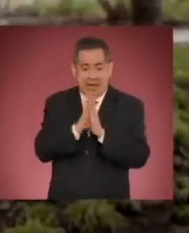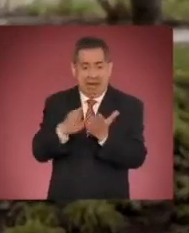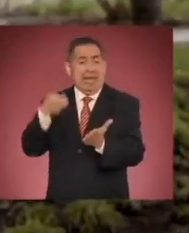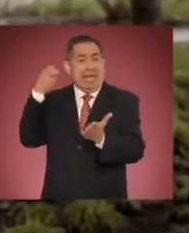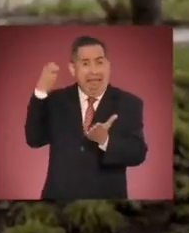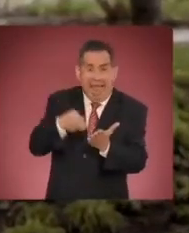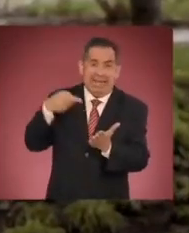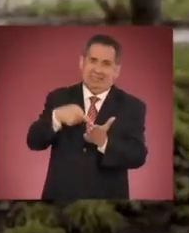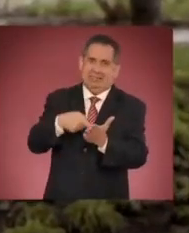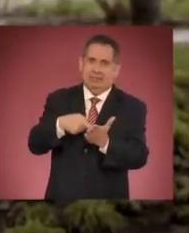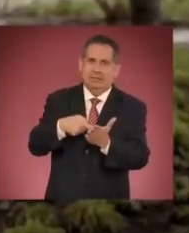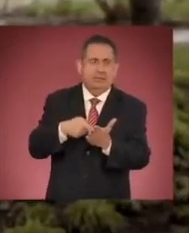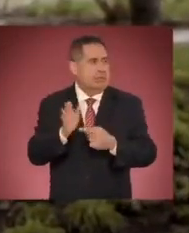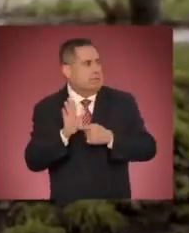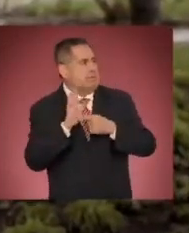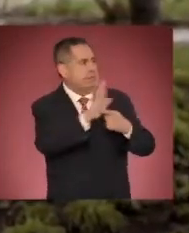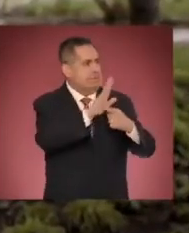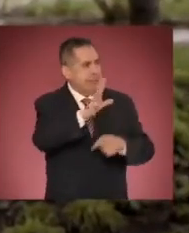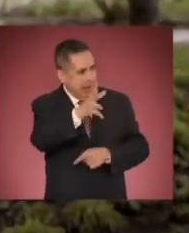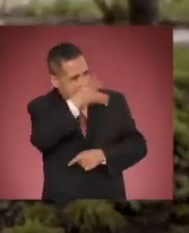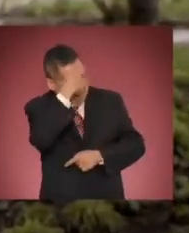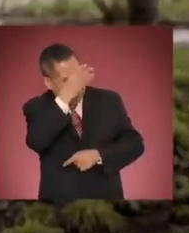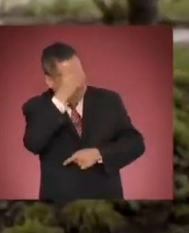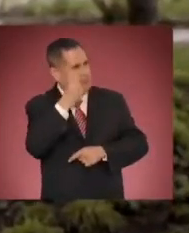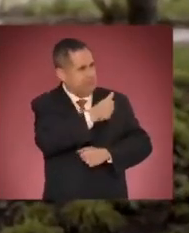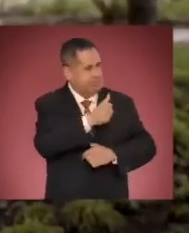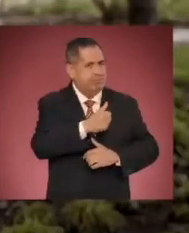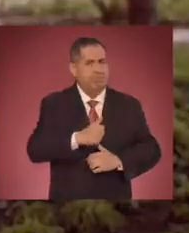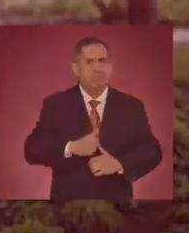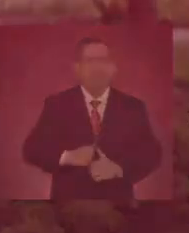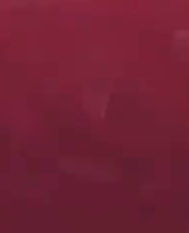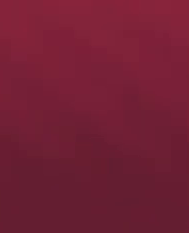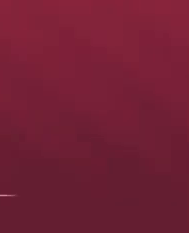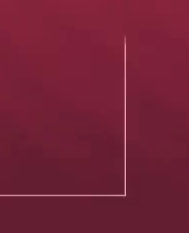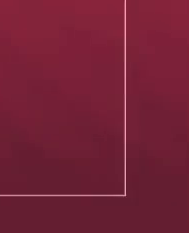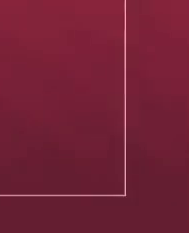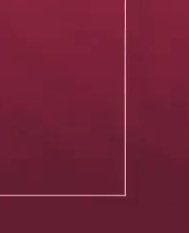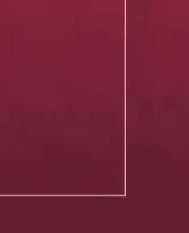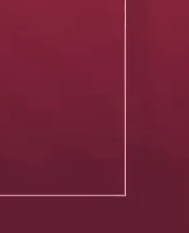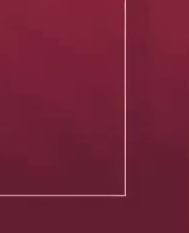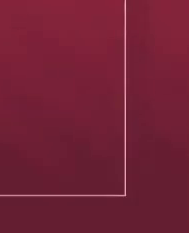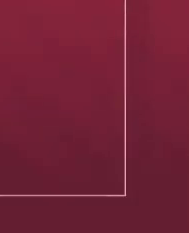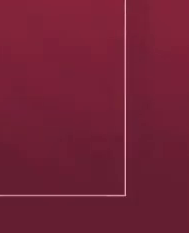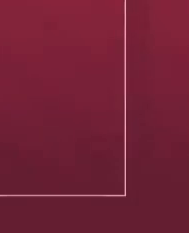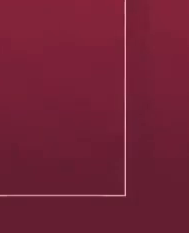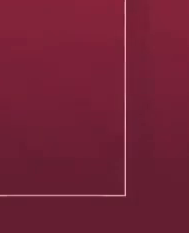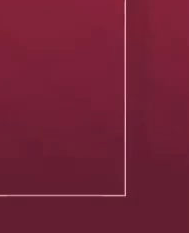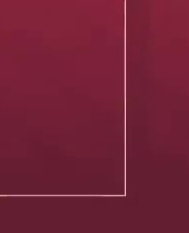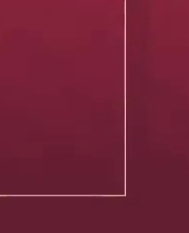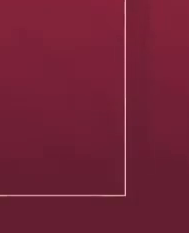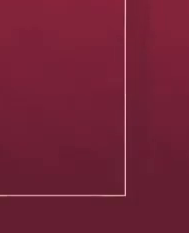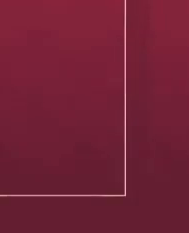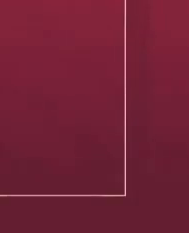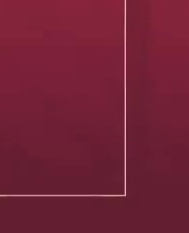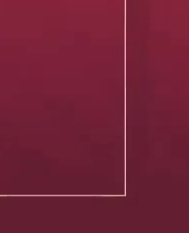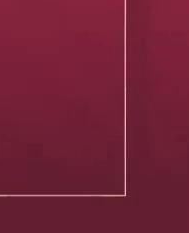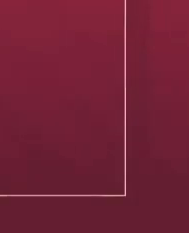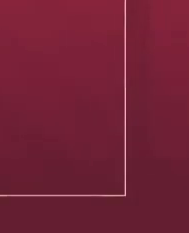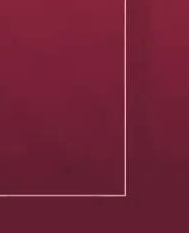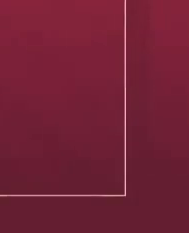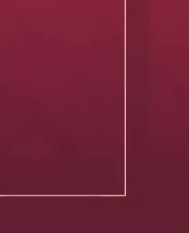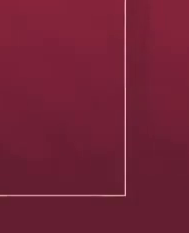centro del Evangelio. Es para decirles tengan para que aprendan. Segundo informe, Gobierno de